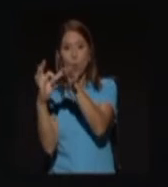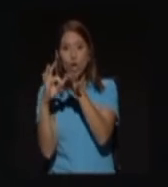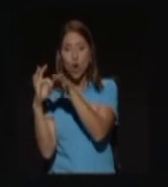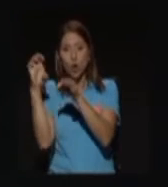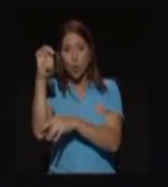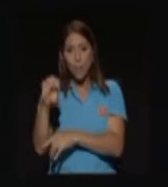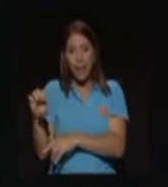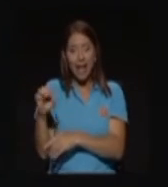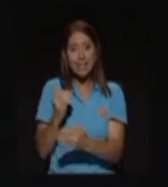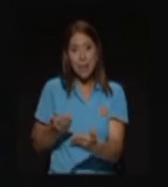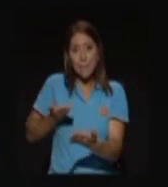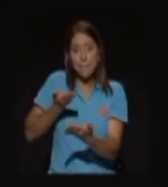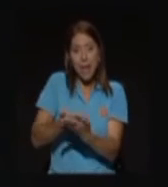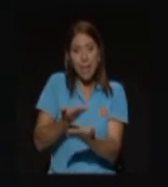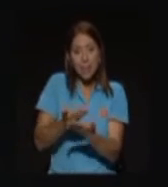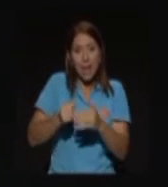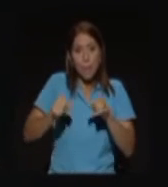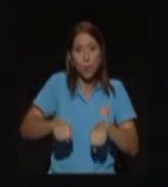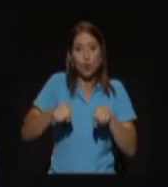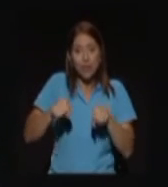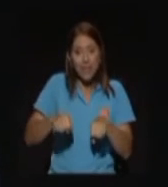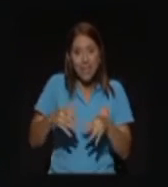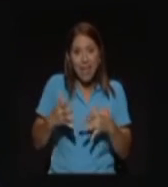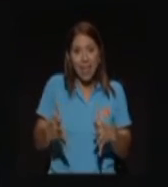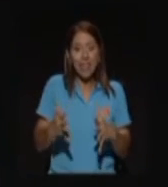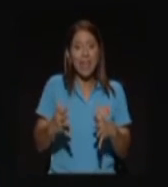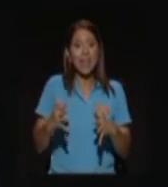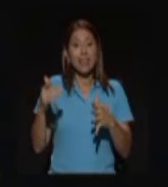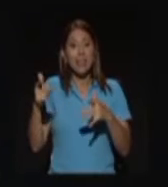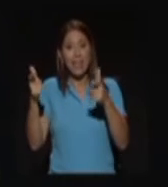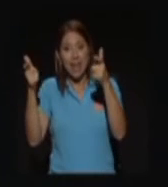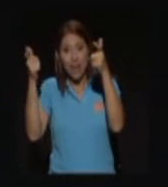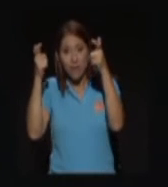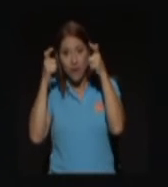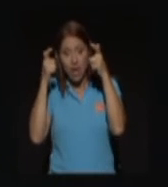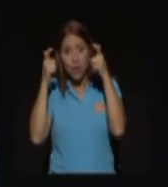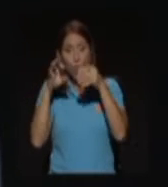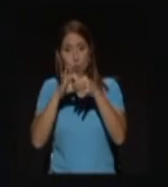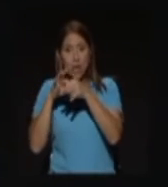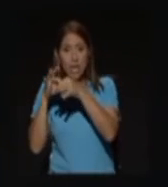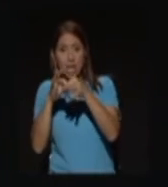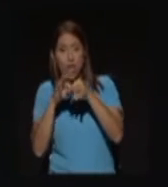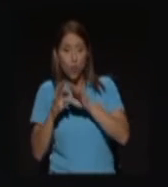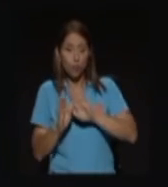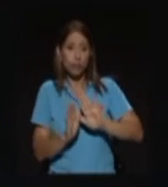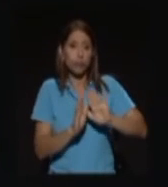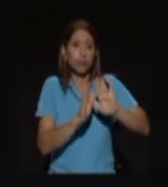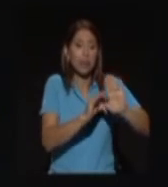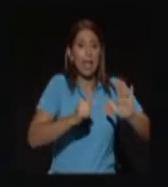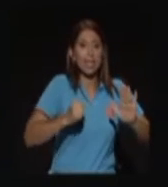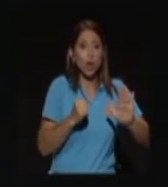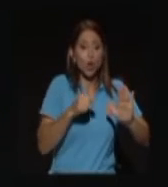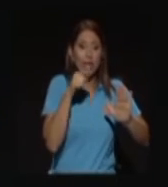posibilidad de una secesión del Reino Unido, de Escocia, que votó mayoritariamente a favor